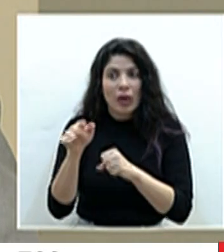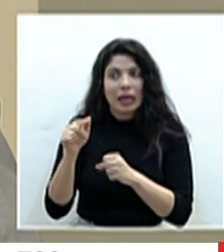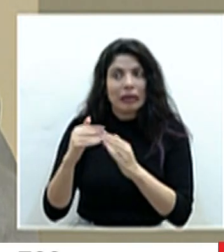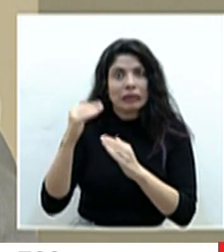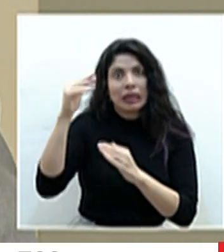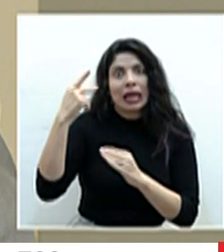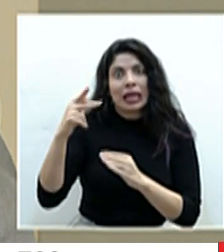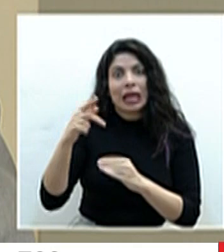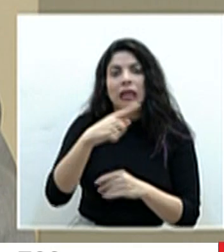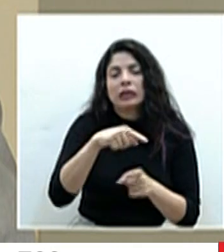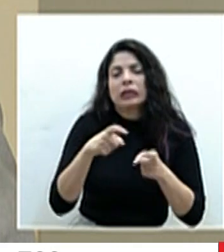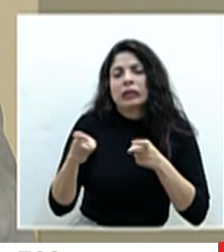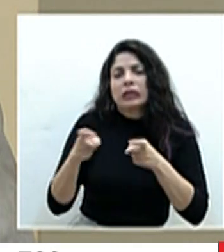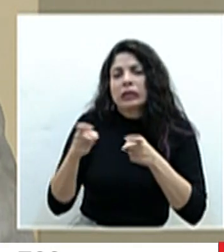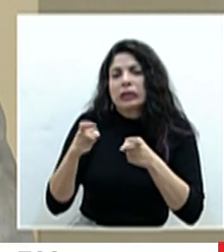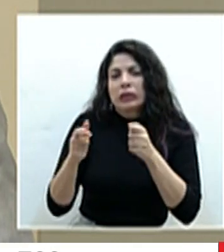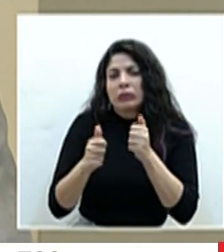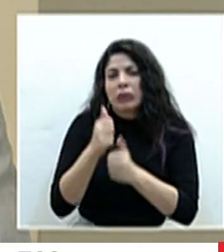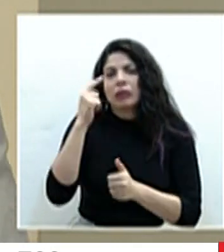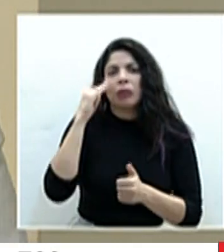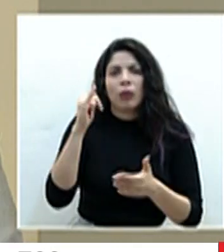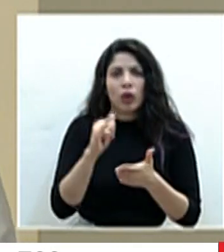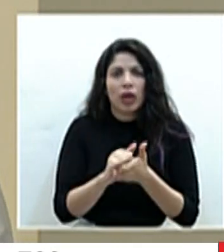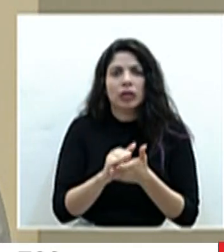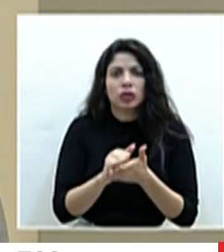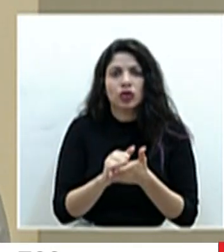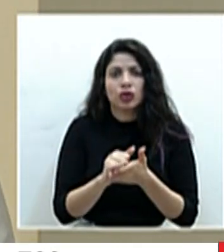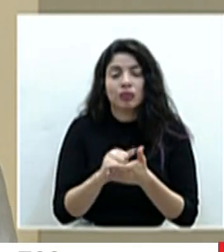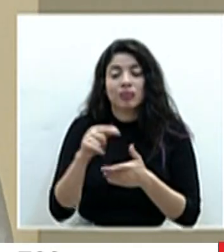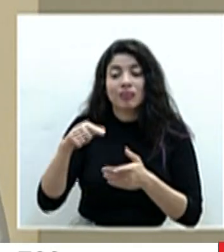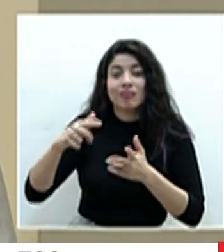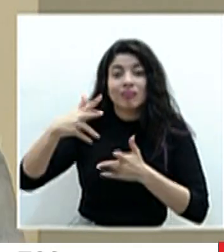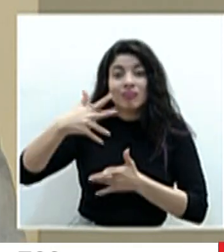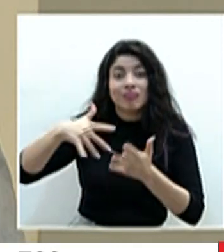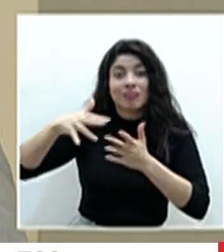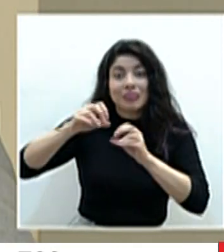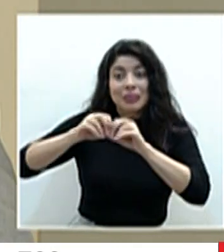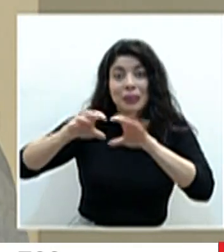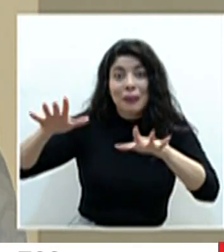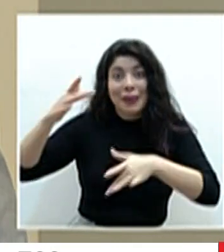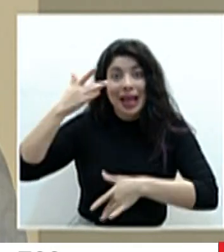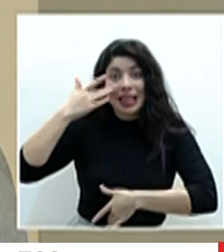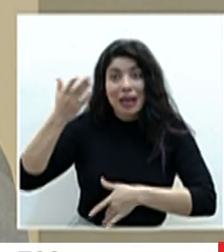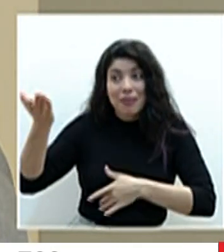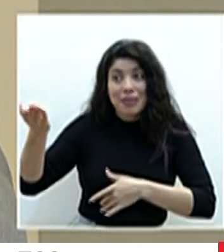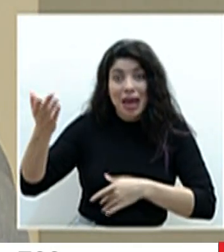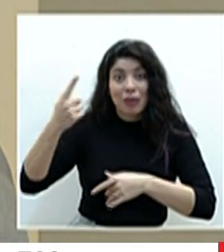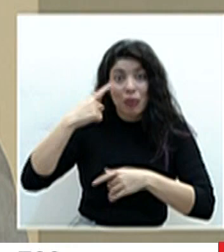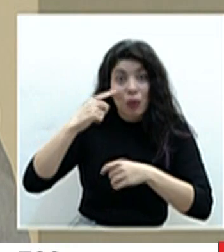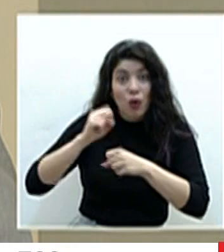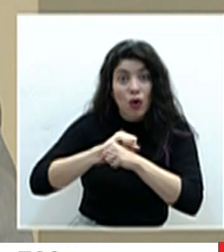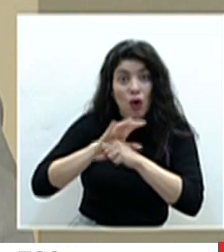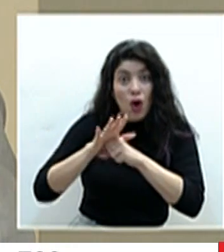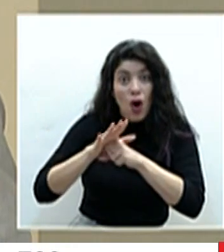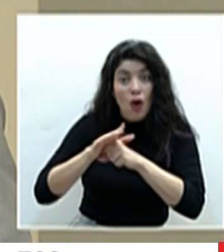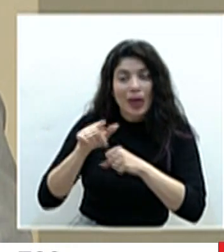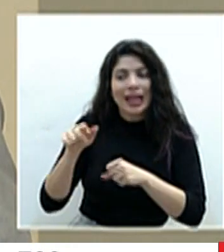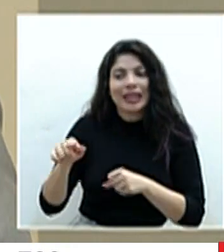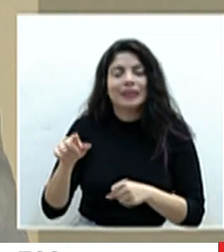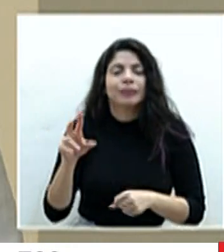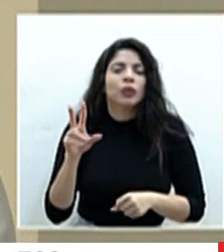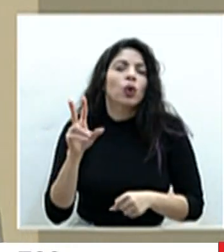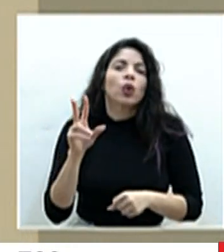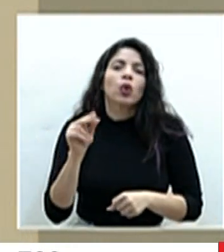los principales motivos también por lo cual estos comportamientos pandémicos en medio de este COVID-19